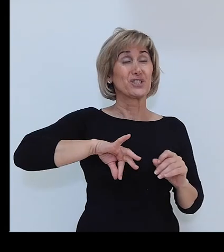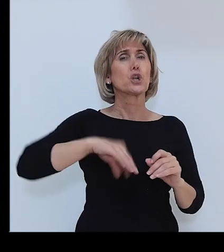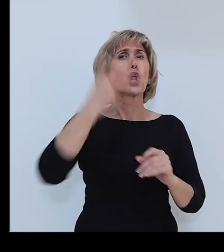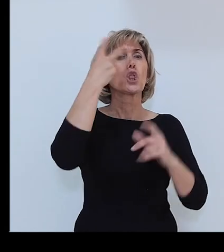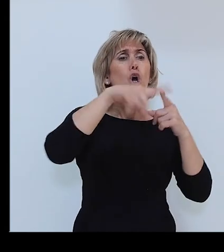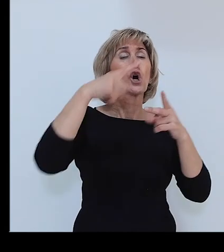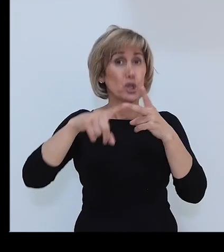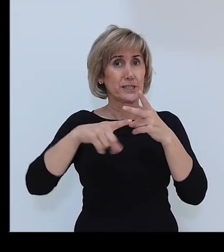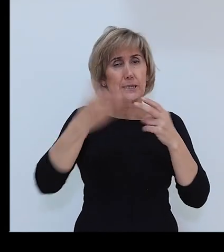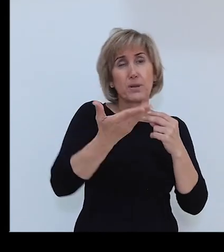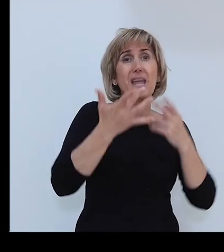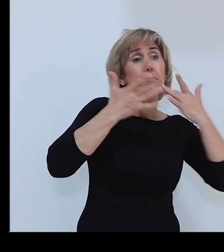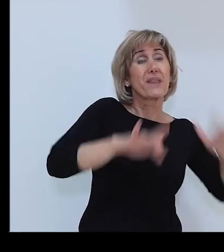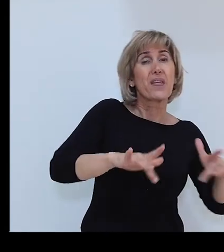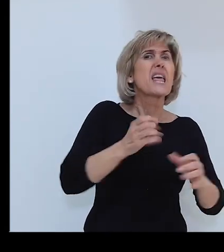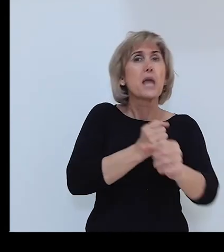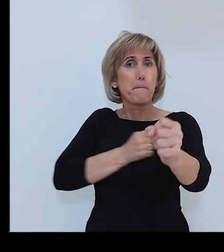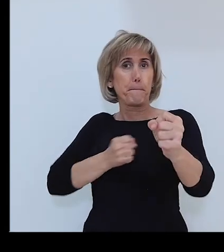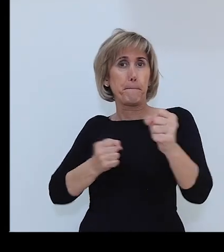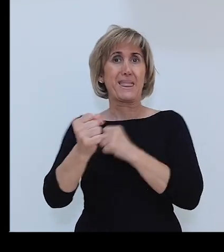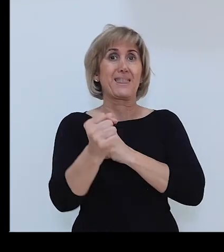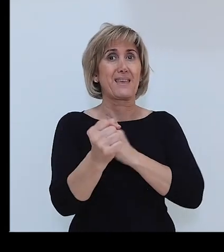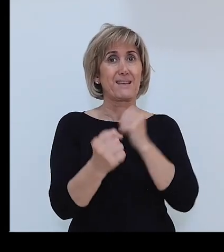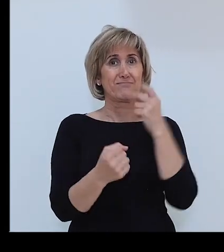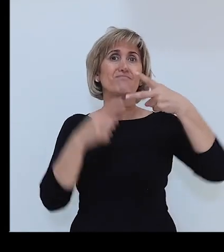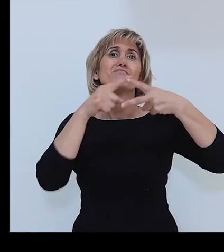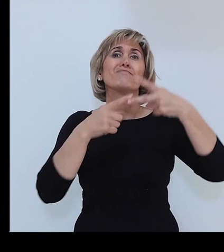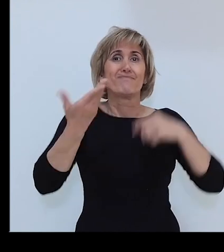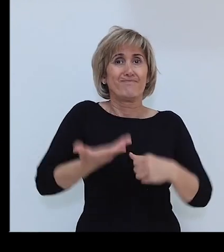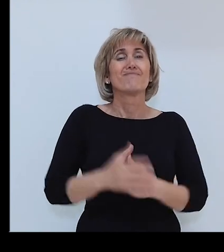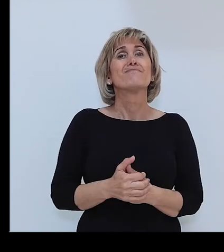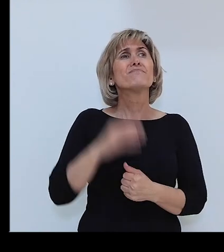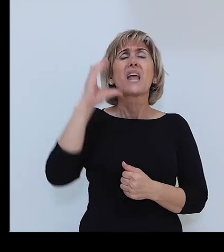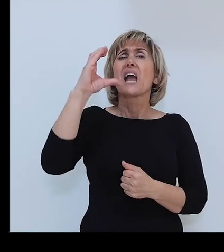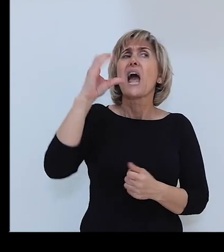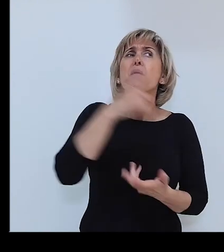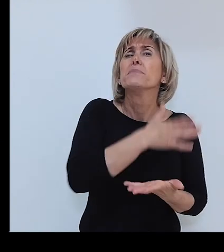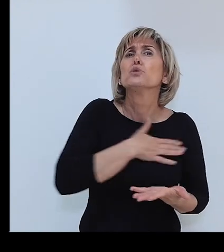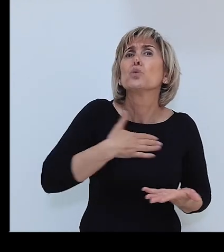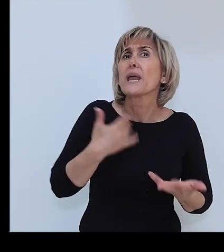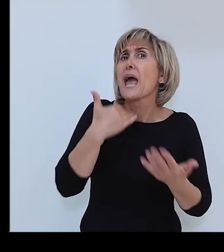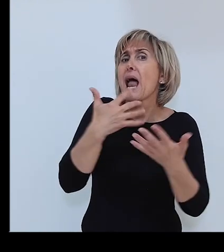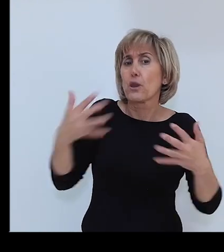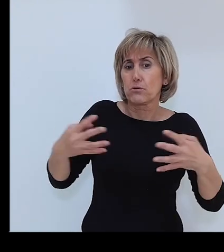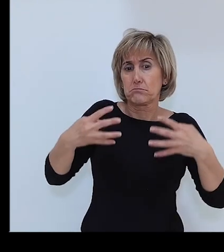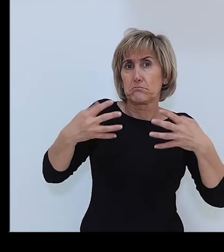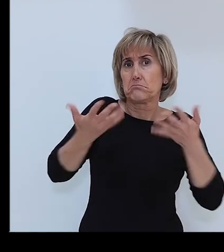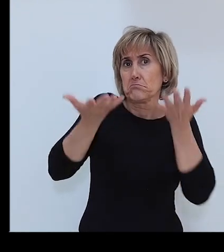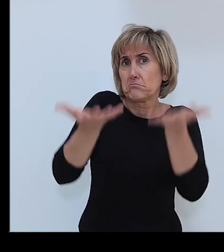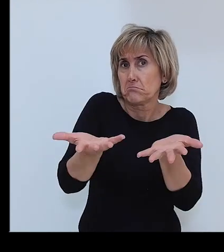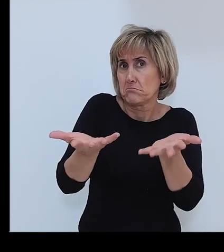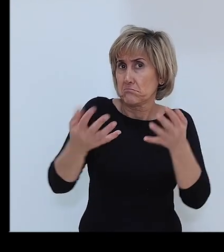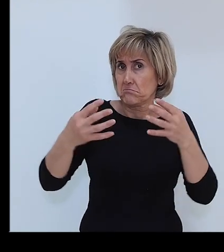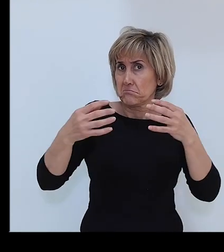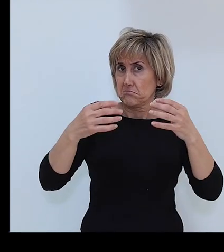socióloga actualmente. Hizo una aportación también importante al código deontológico, que es dos cuestiones básicas, la imparcialidad y la